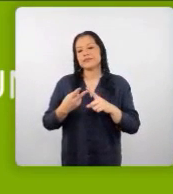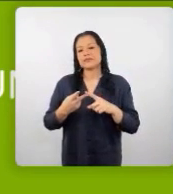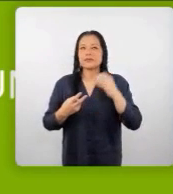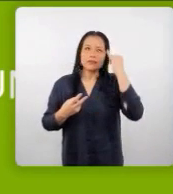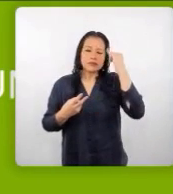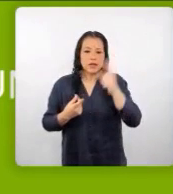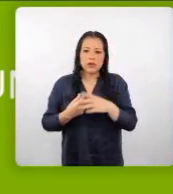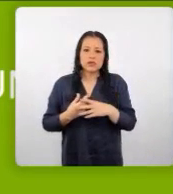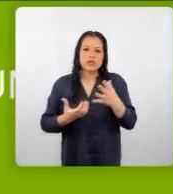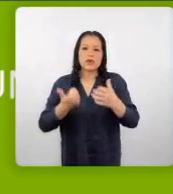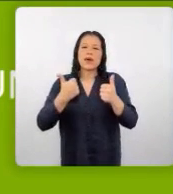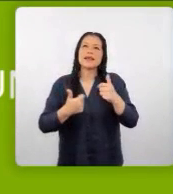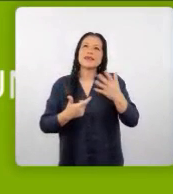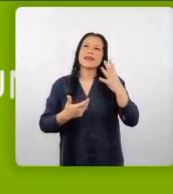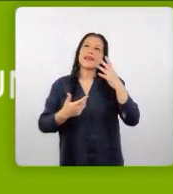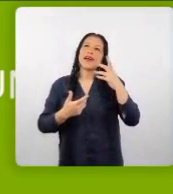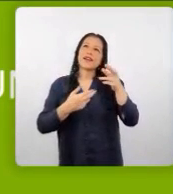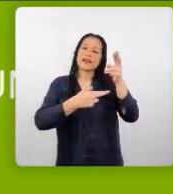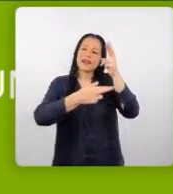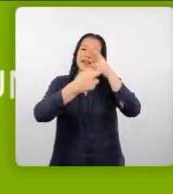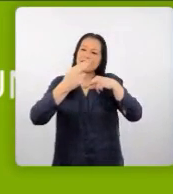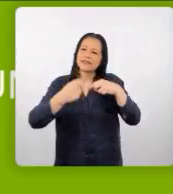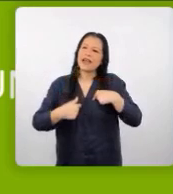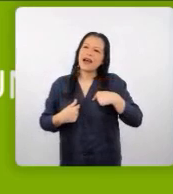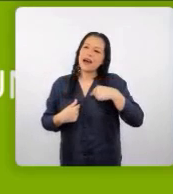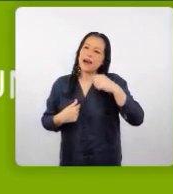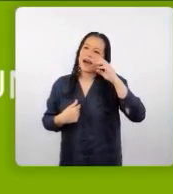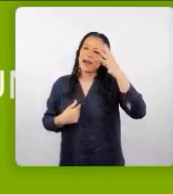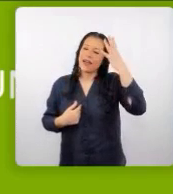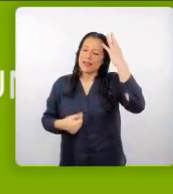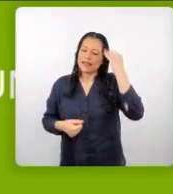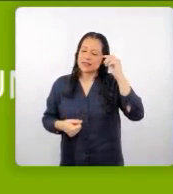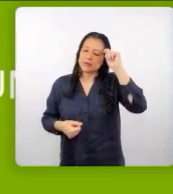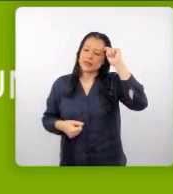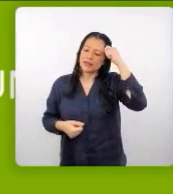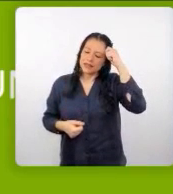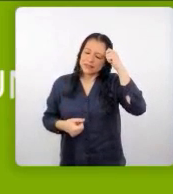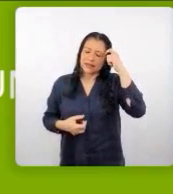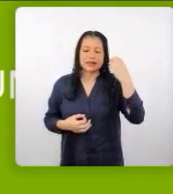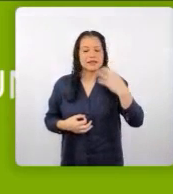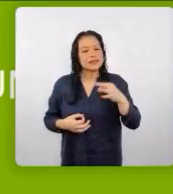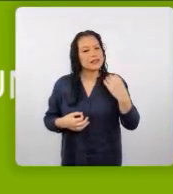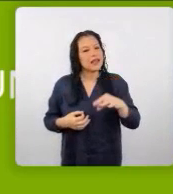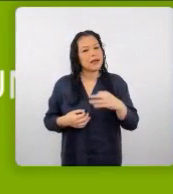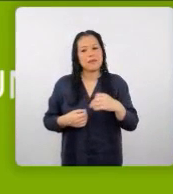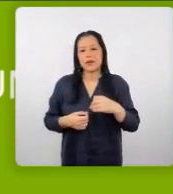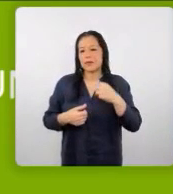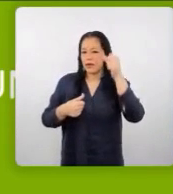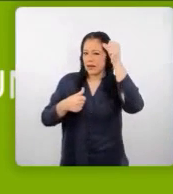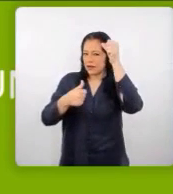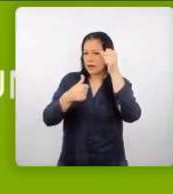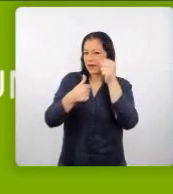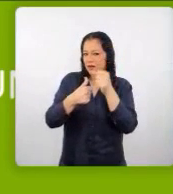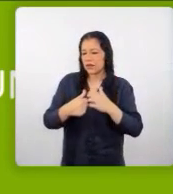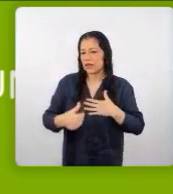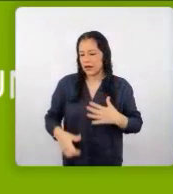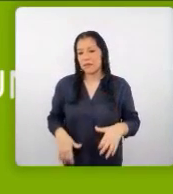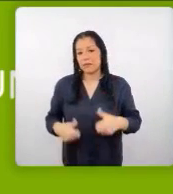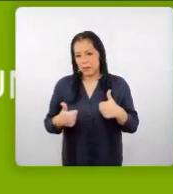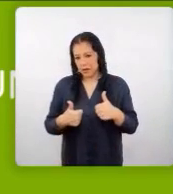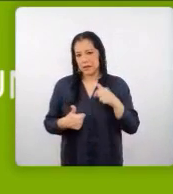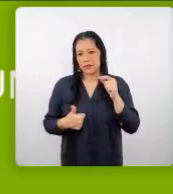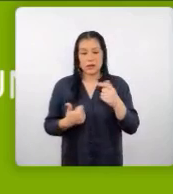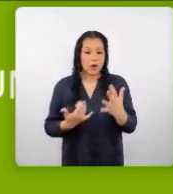sino más bien es ese recuerdo vivencial de lo que nos ha tocado, de lo que nos ha tocado vivir. Entonces, de cara a la